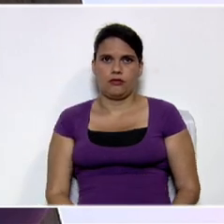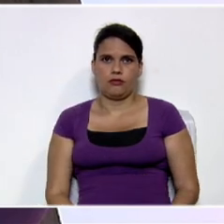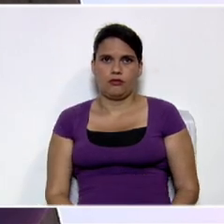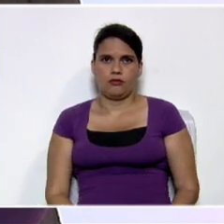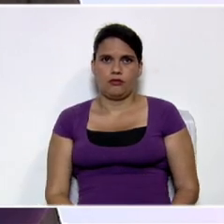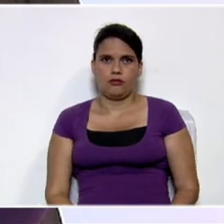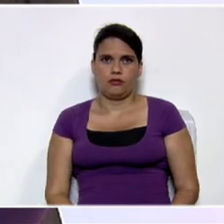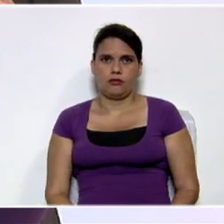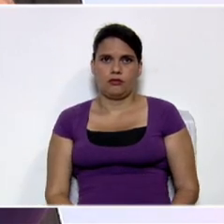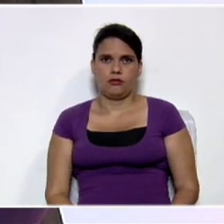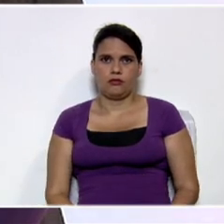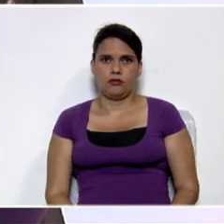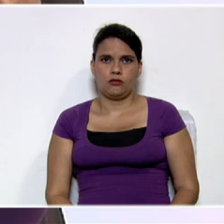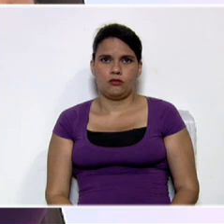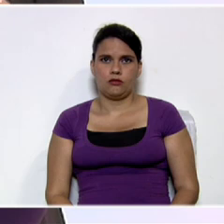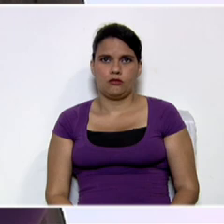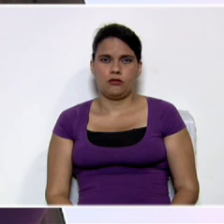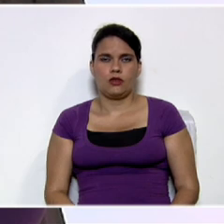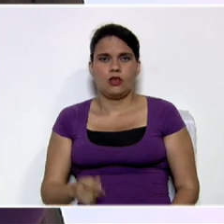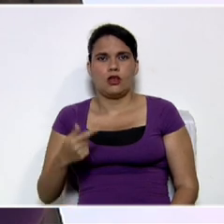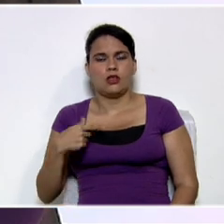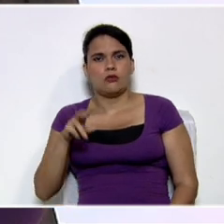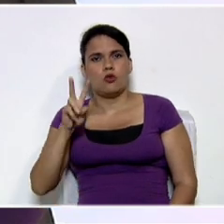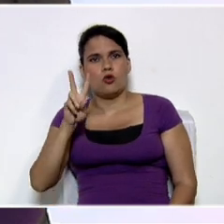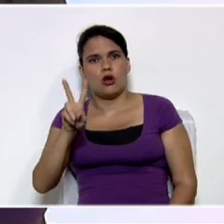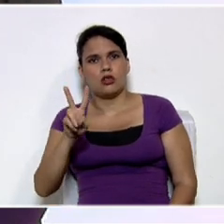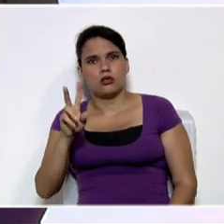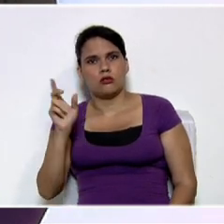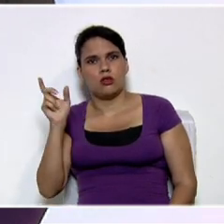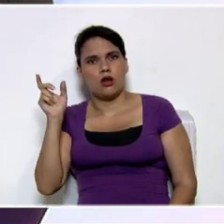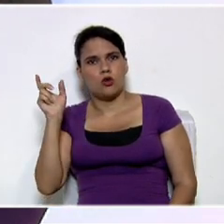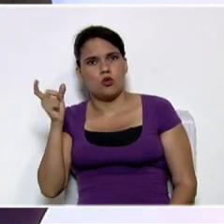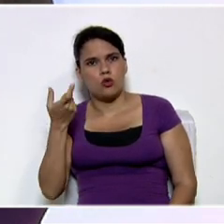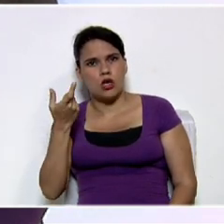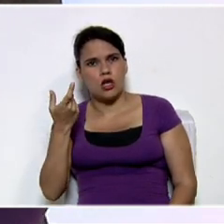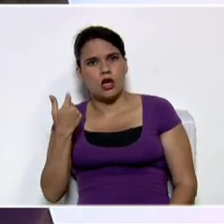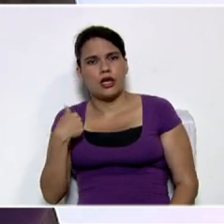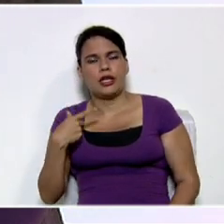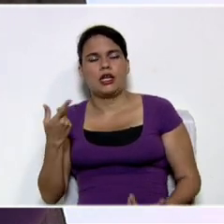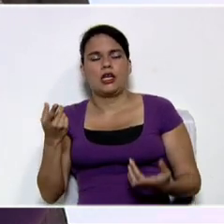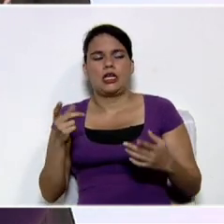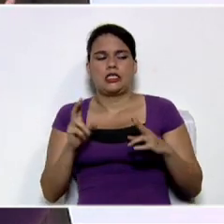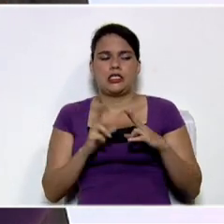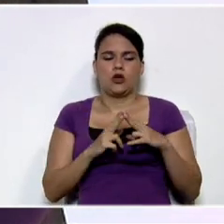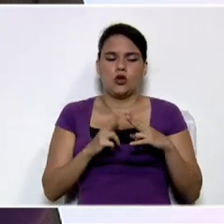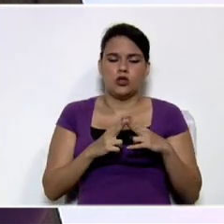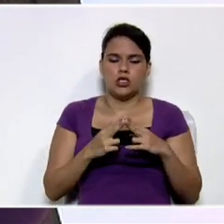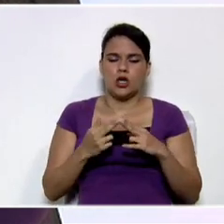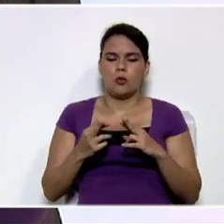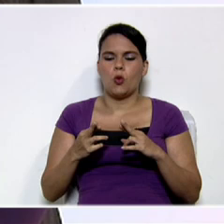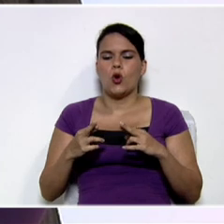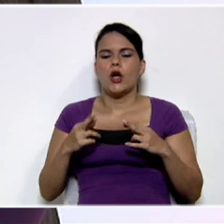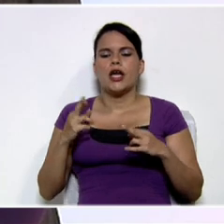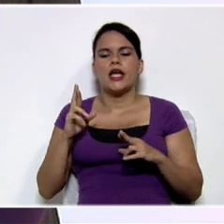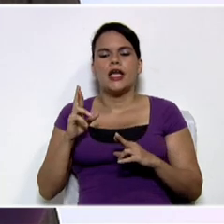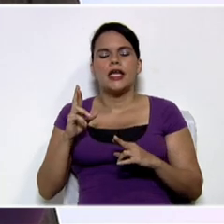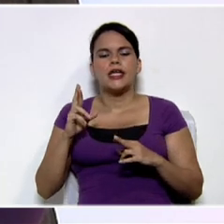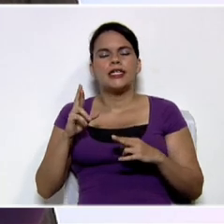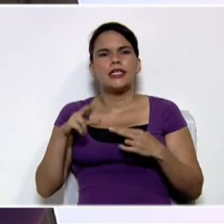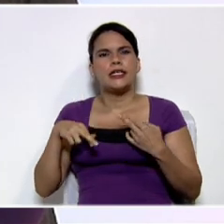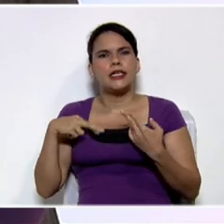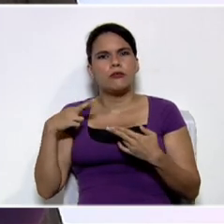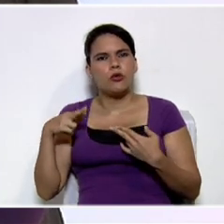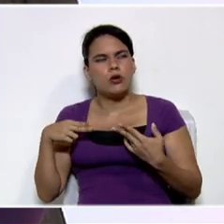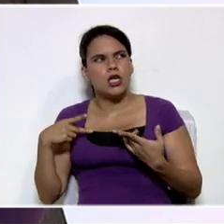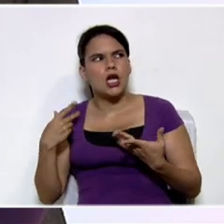segunda Guyana que es actualmente la que se conoce como República Cooperativa de Guyana. Tenemos una tercera Guyana que